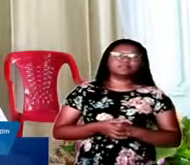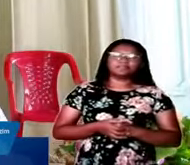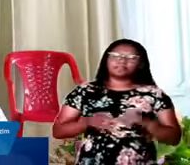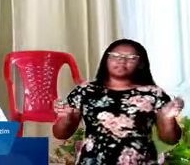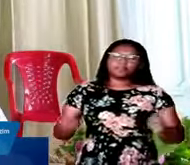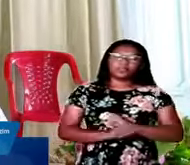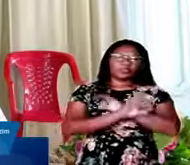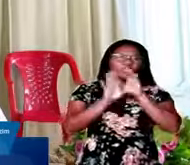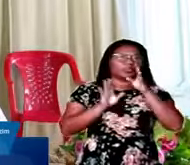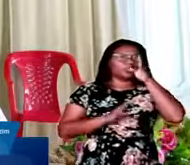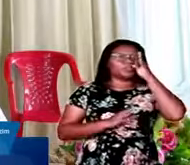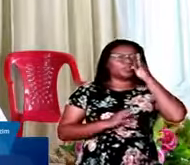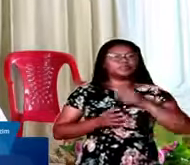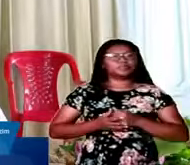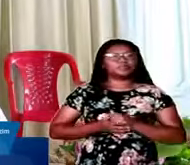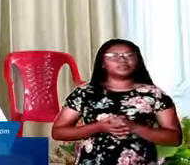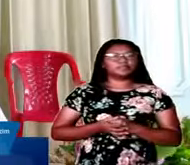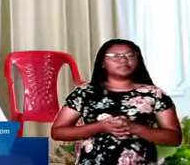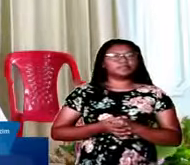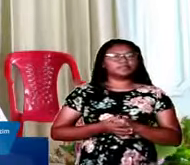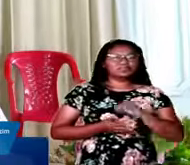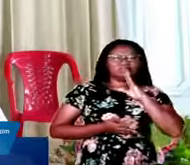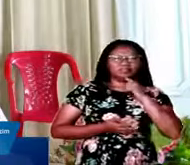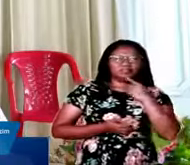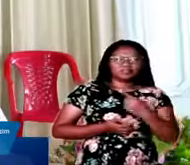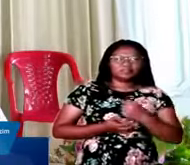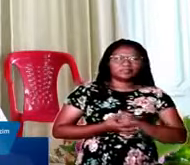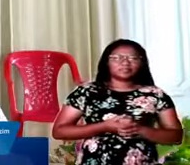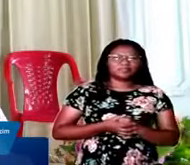¡Gloria a Dios! ¿Quién dijo?